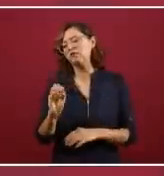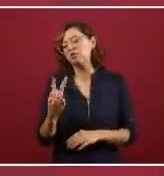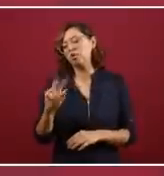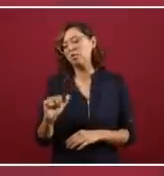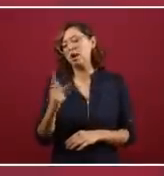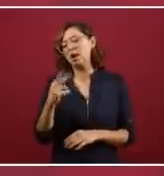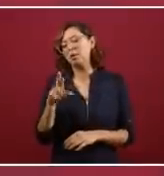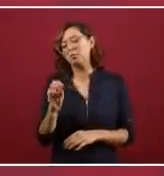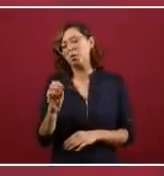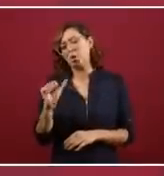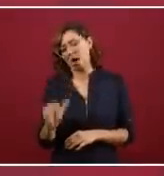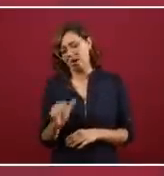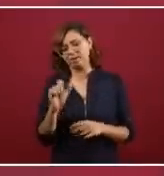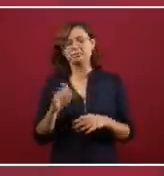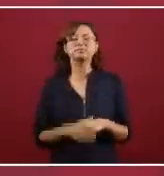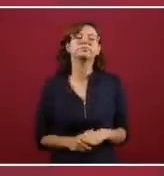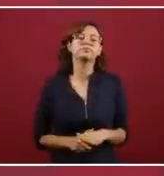significa que